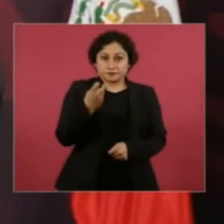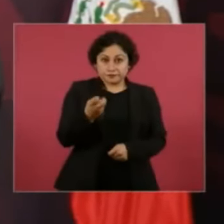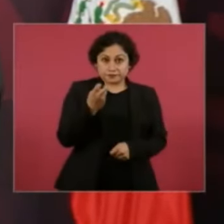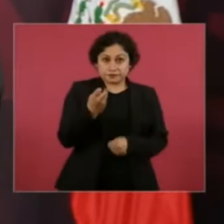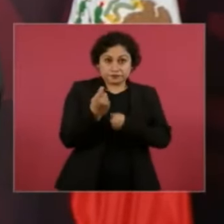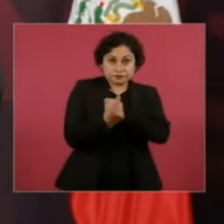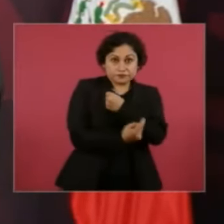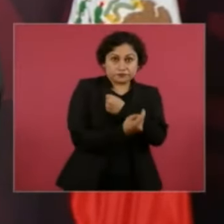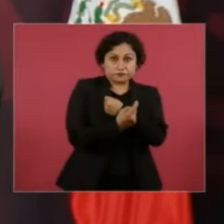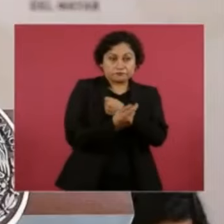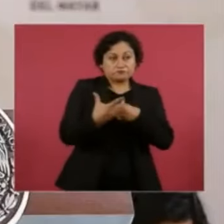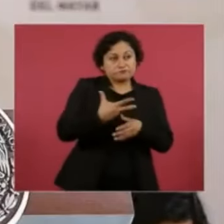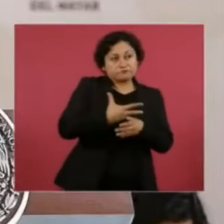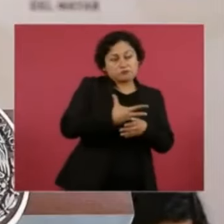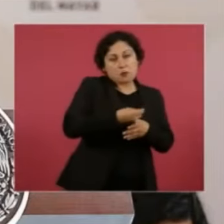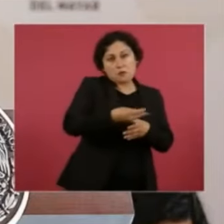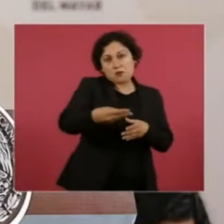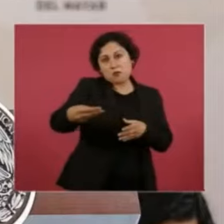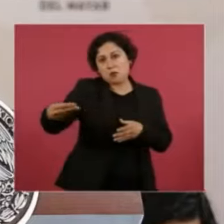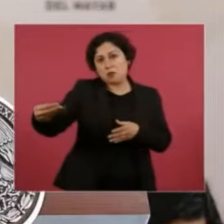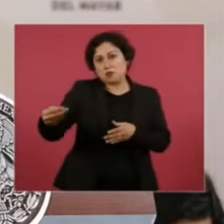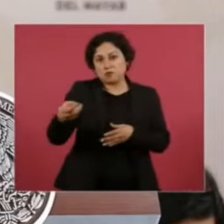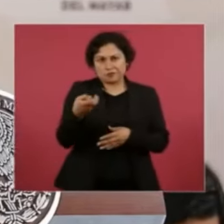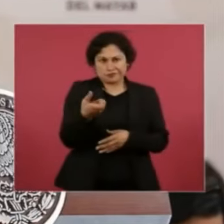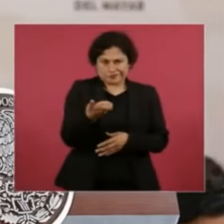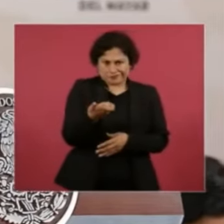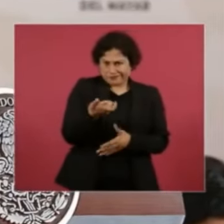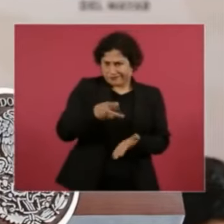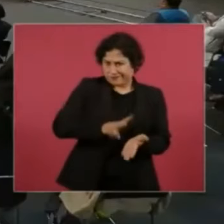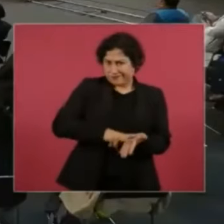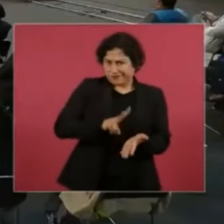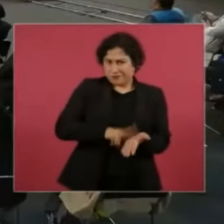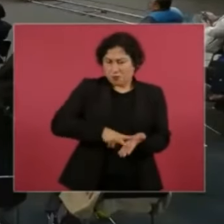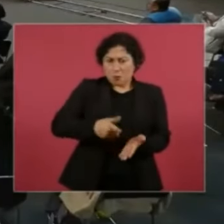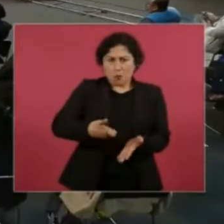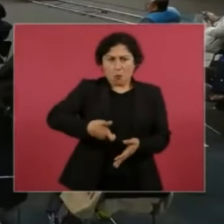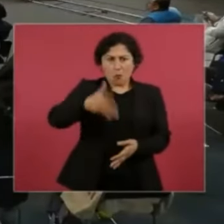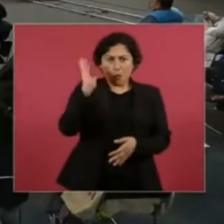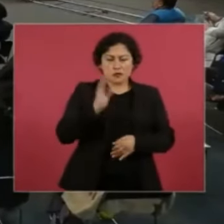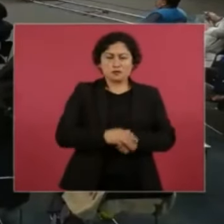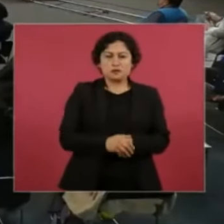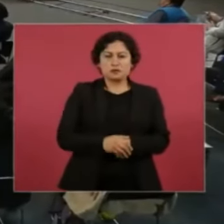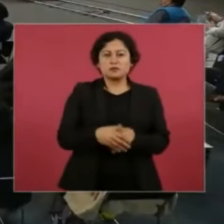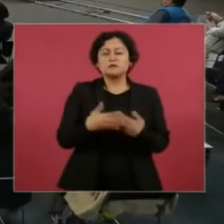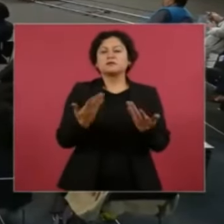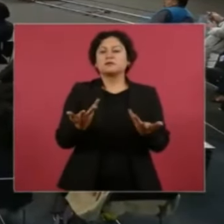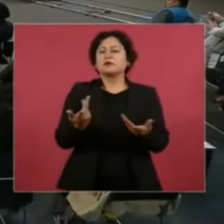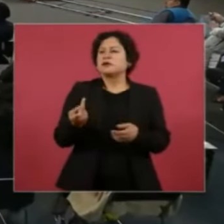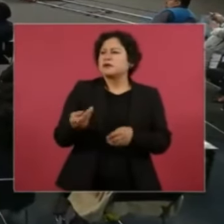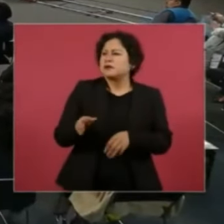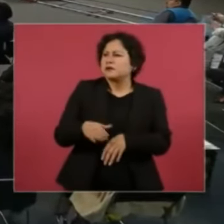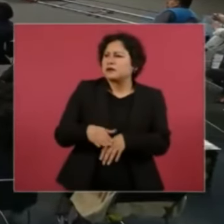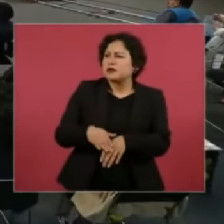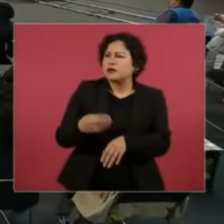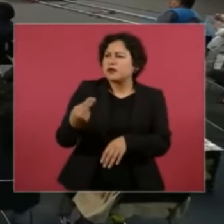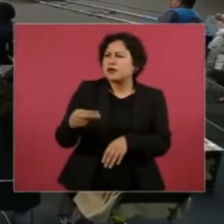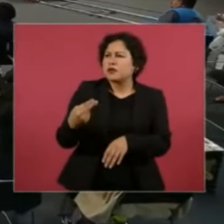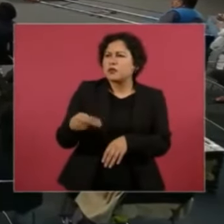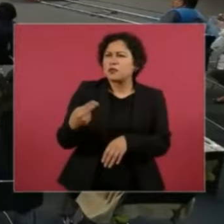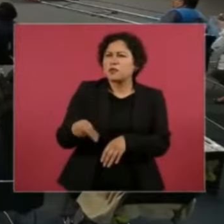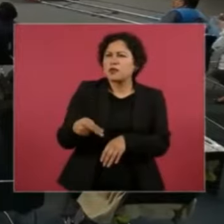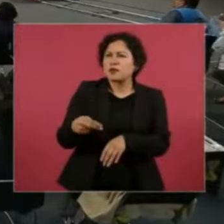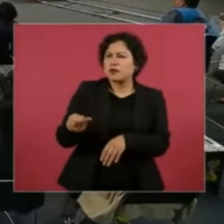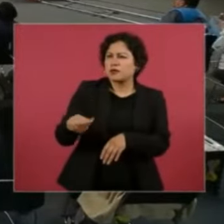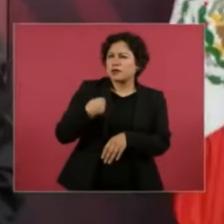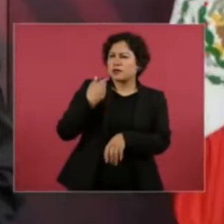mucho y quizo Google cómo se llama los que nos censuraron YouTube